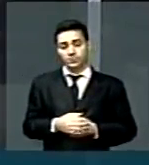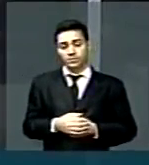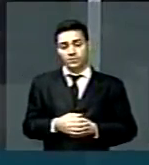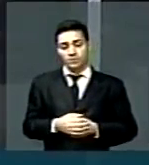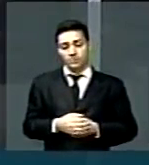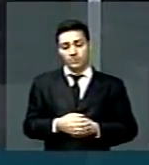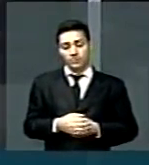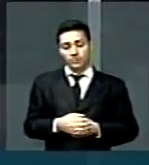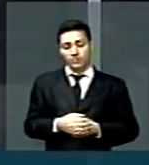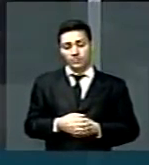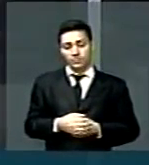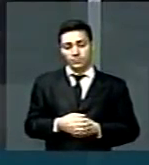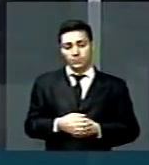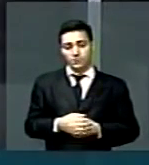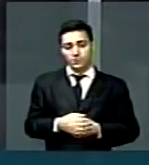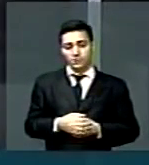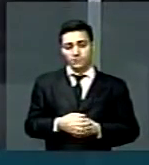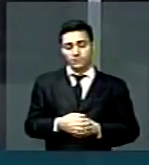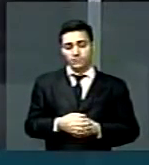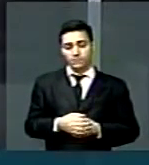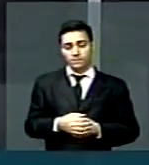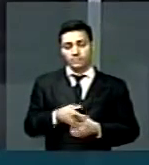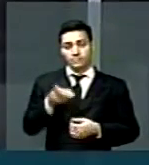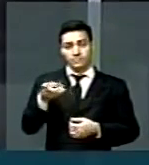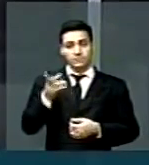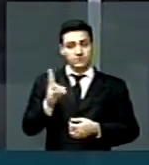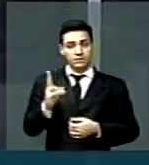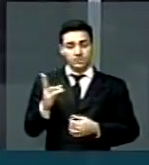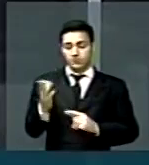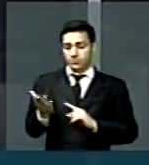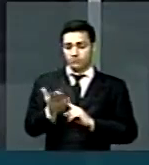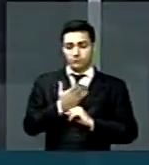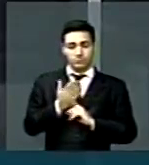que siempre esteve al lado